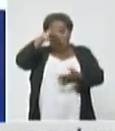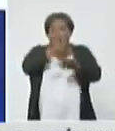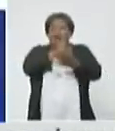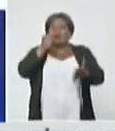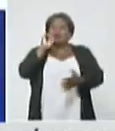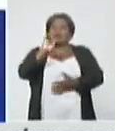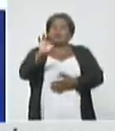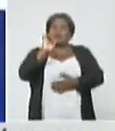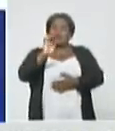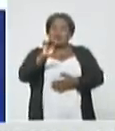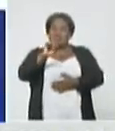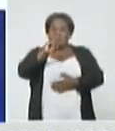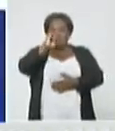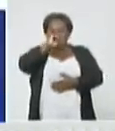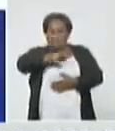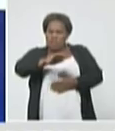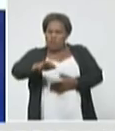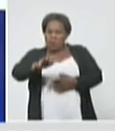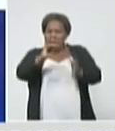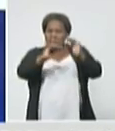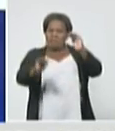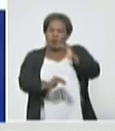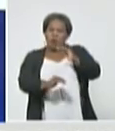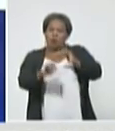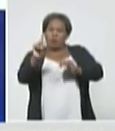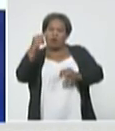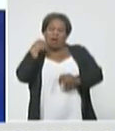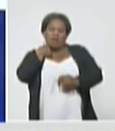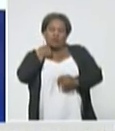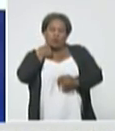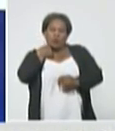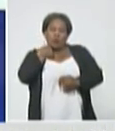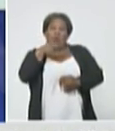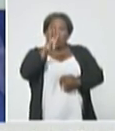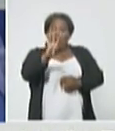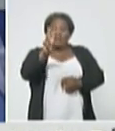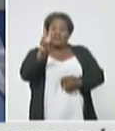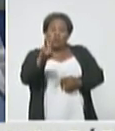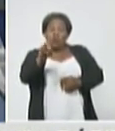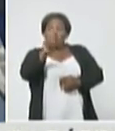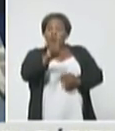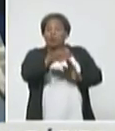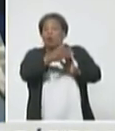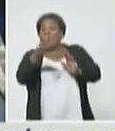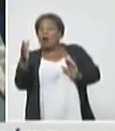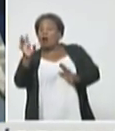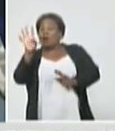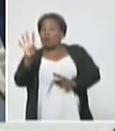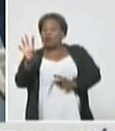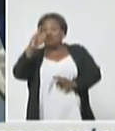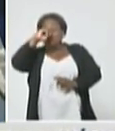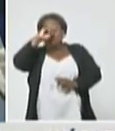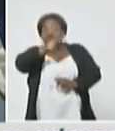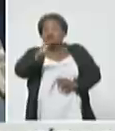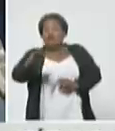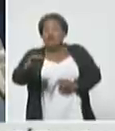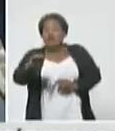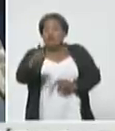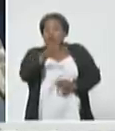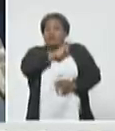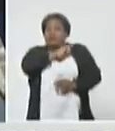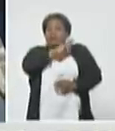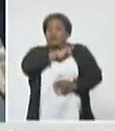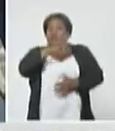menores de 1 año, 42 de 1 a 4 años. Estamos hablando de niños en los cuales la responsabilidad es